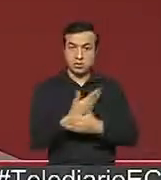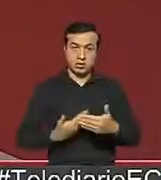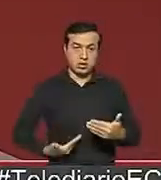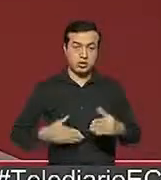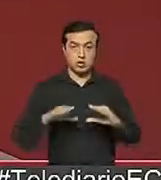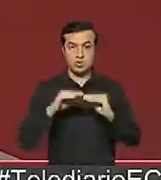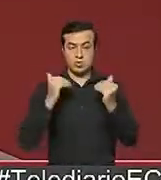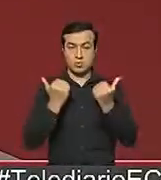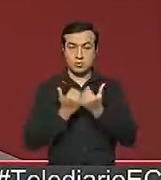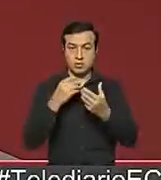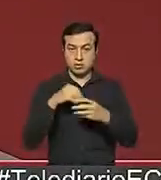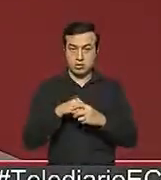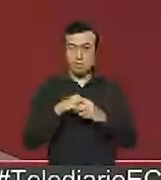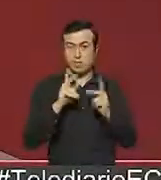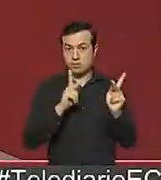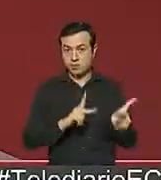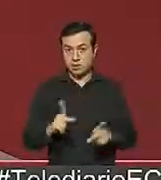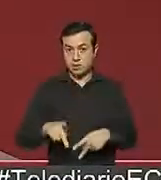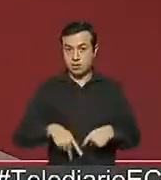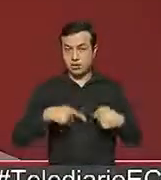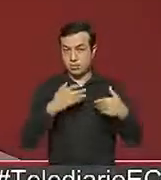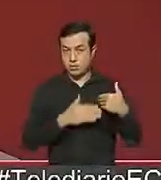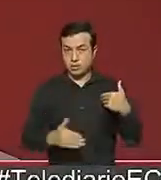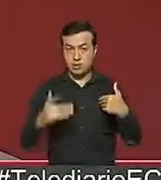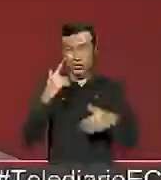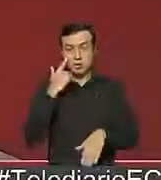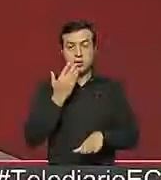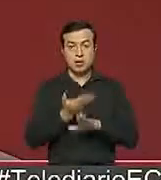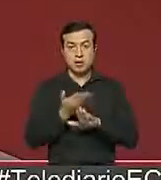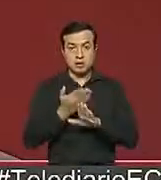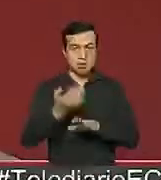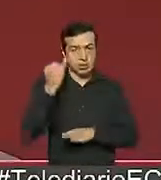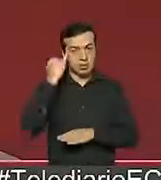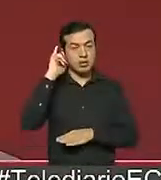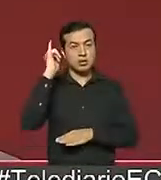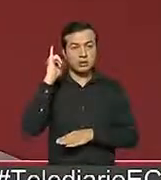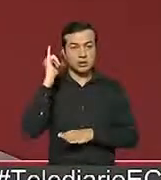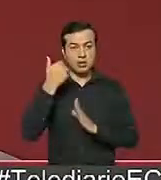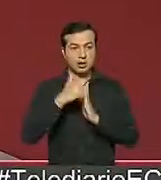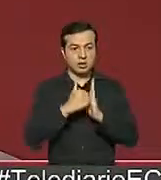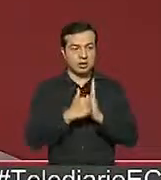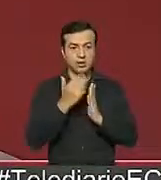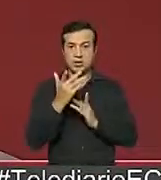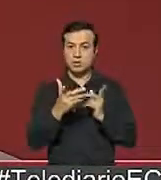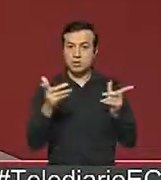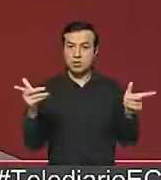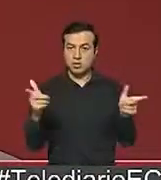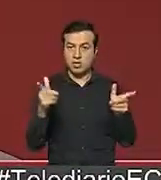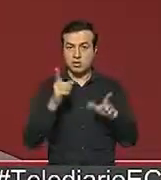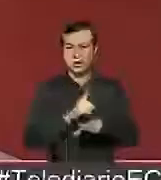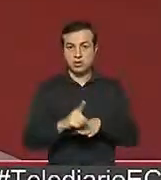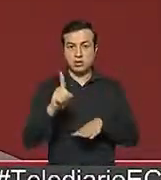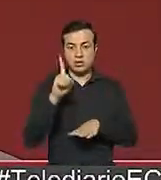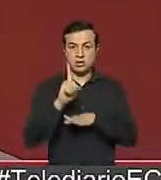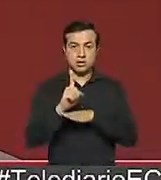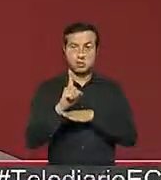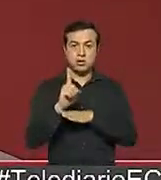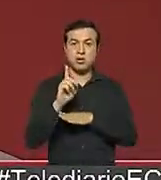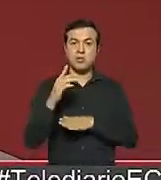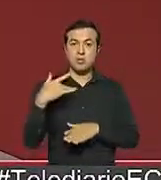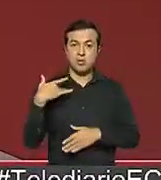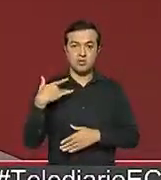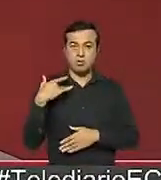Comité Interinstitucional del Plan Todo Una Vida, presentó la iniciativa Artesano Artista a los directivos de una importante academia de